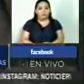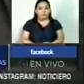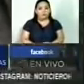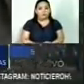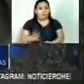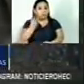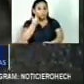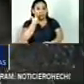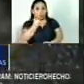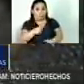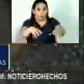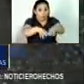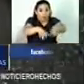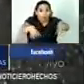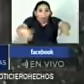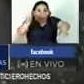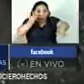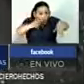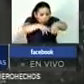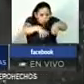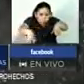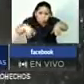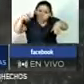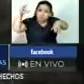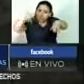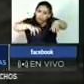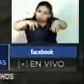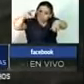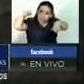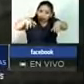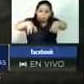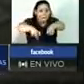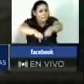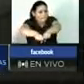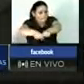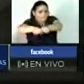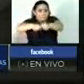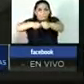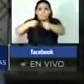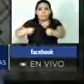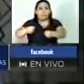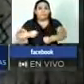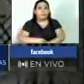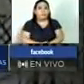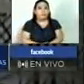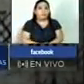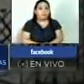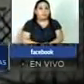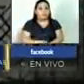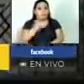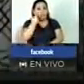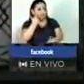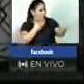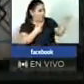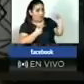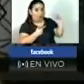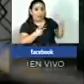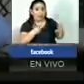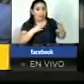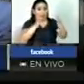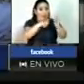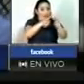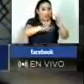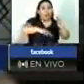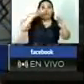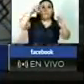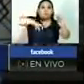Una tubería no resistió la cantidad y la fuerza del agua y terminó colapsando. Todo al lado de atrás se ha inundado,